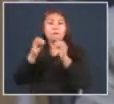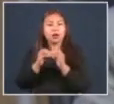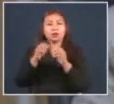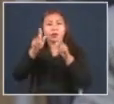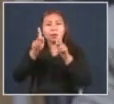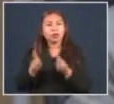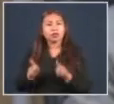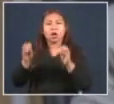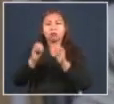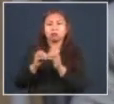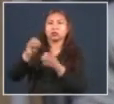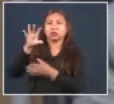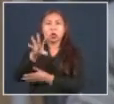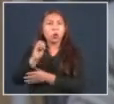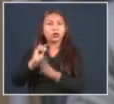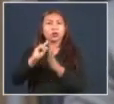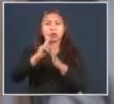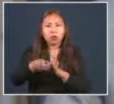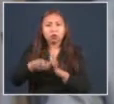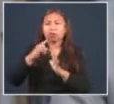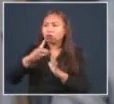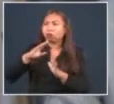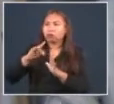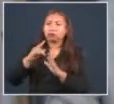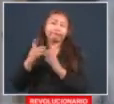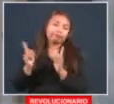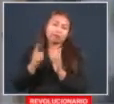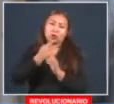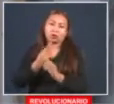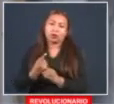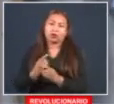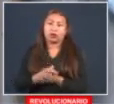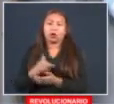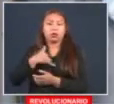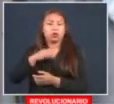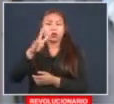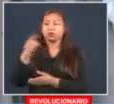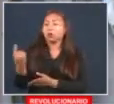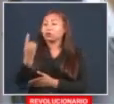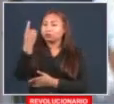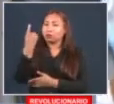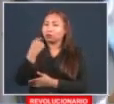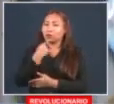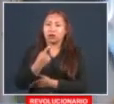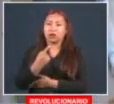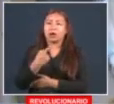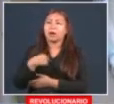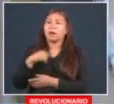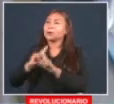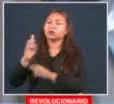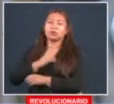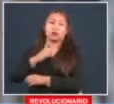50 minutos, pero la gracia se le va a convertir en moriqueta, porque yo no estoy solo. ¿Sí? Primero Dios siempre ha estado